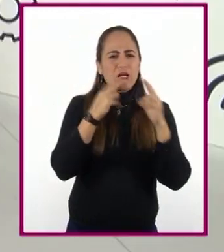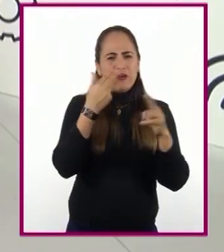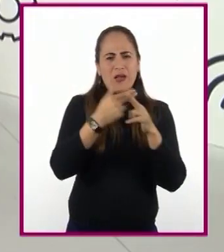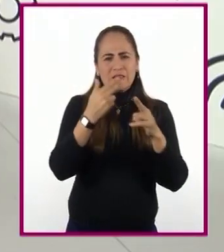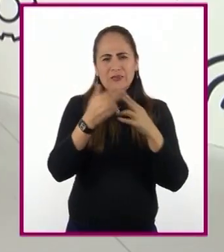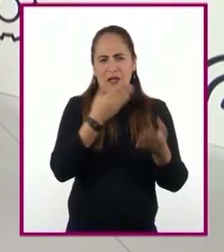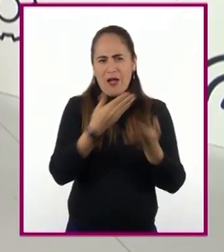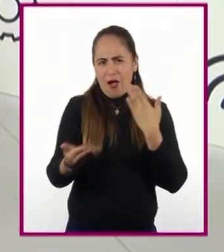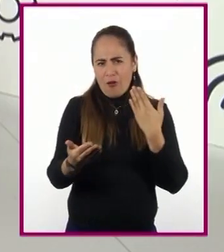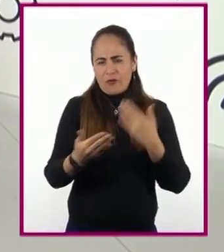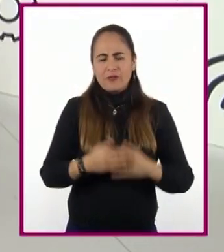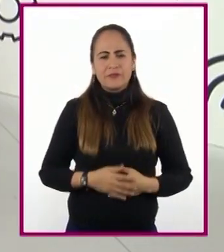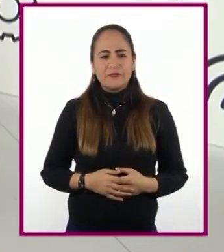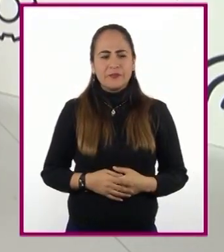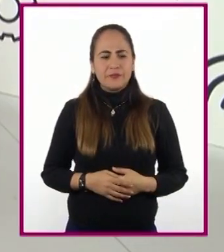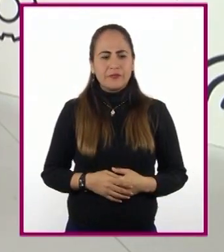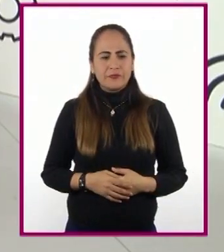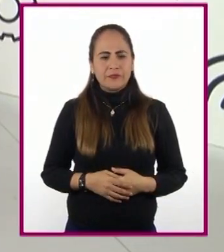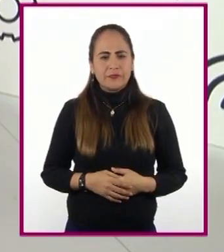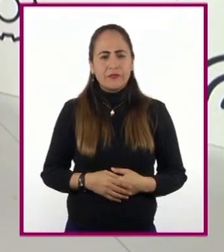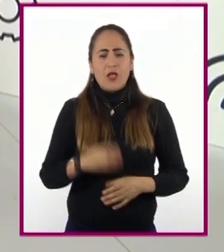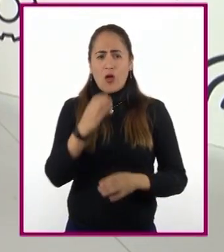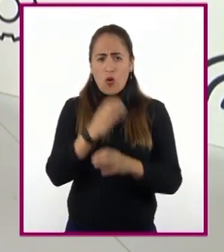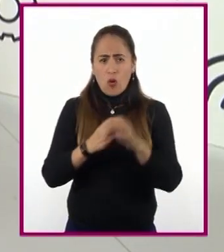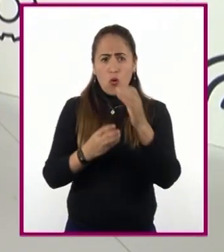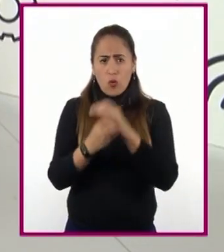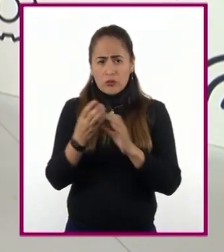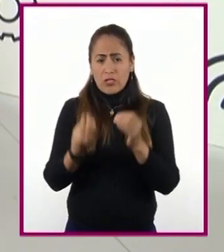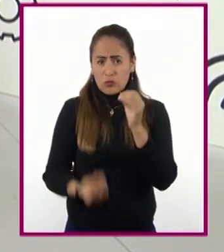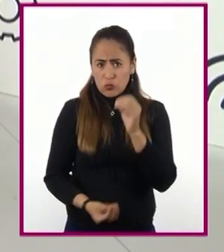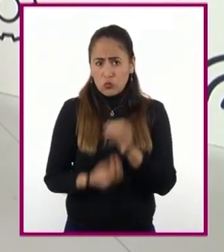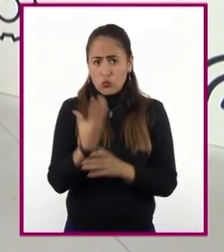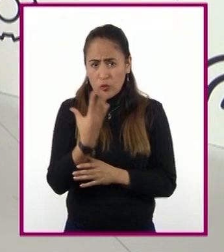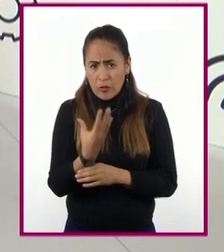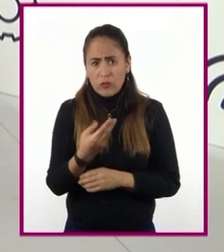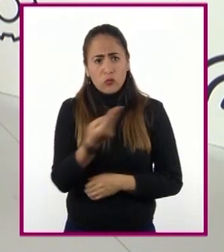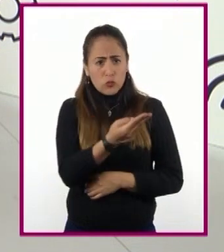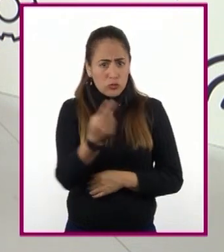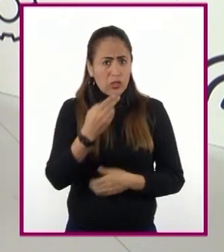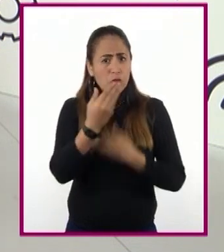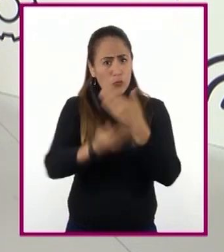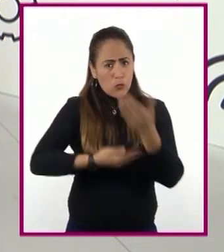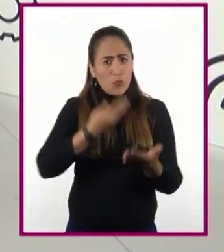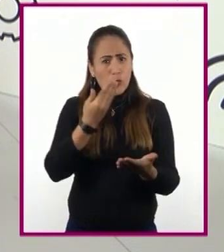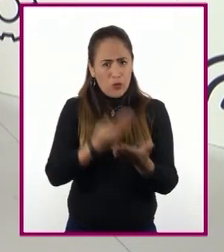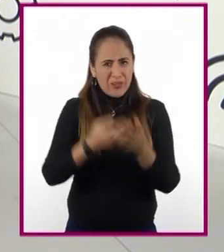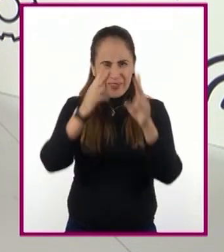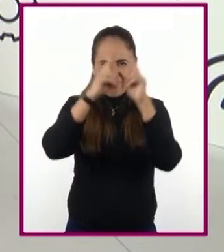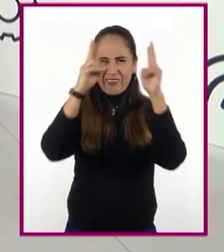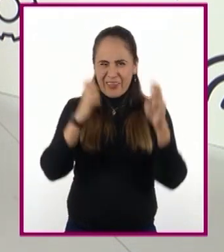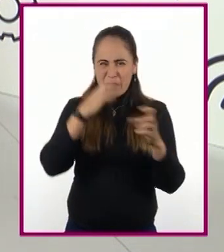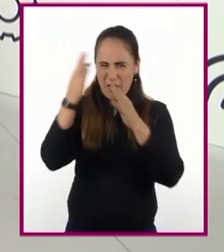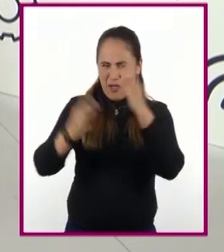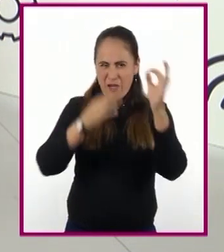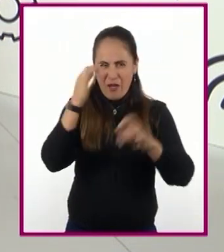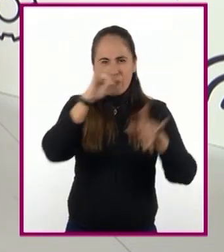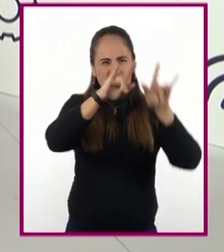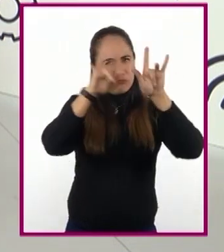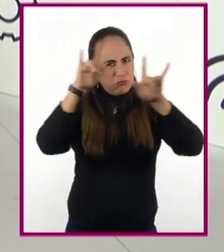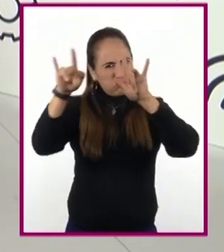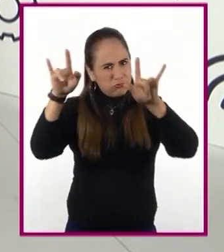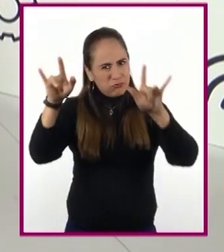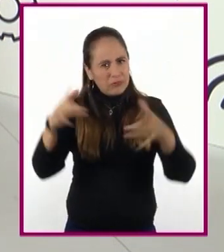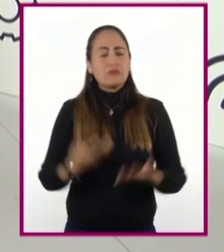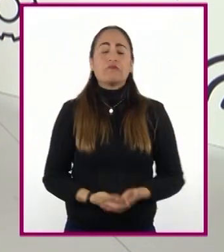días. ¿Qué innovaciones podrían ustedes proponer en el ámbito de la publicidad? Excelente